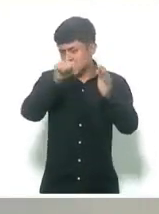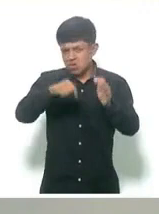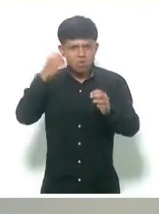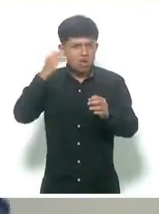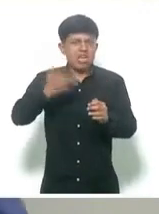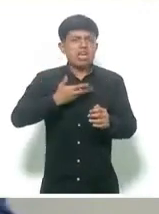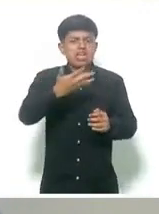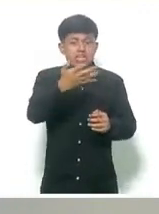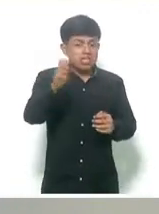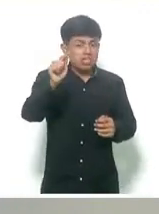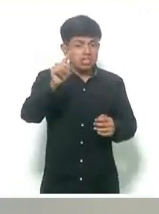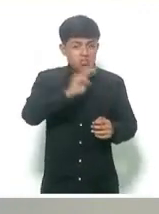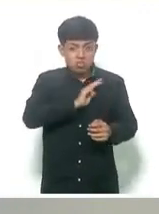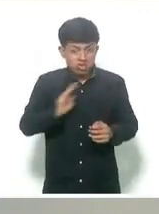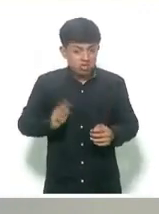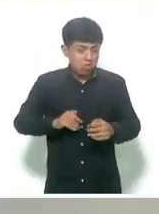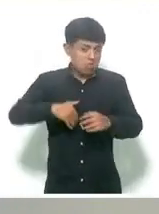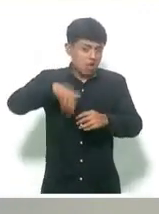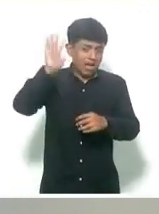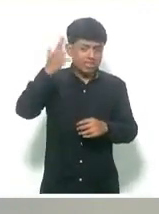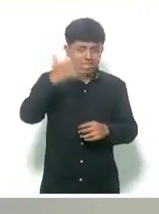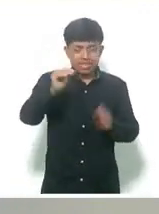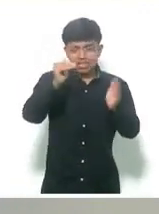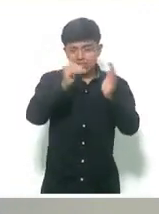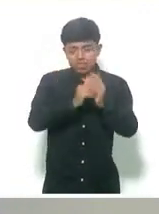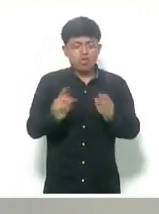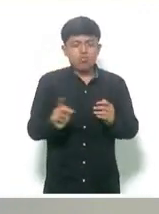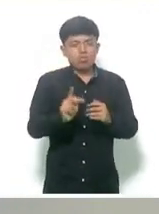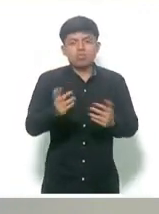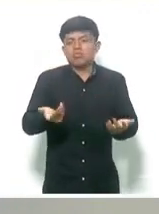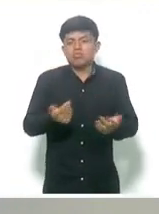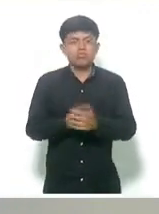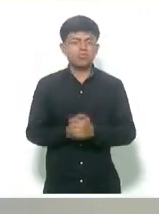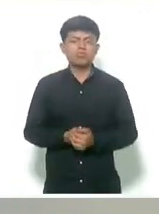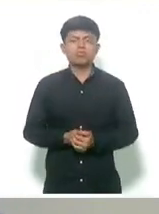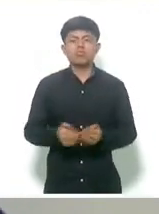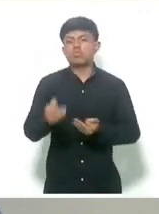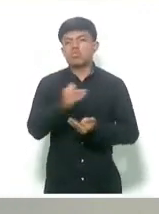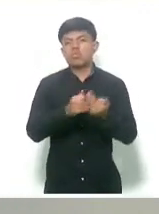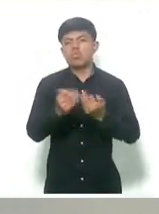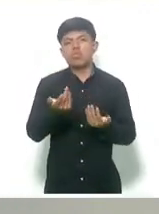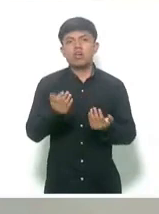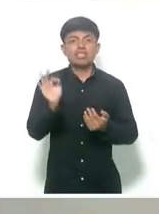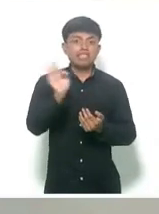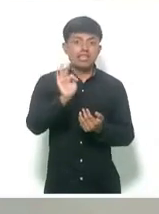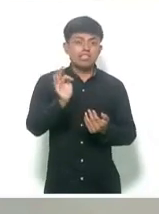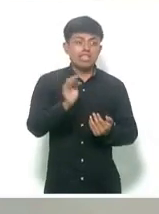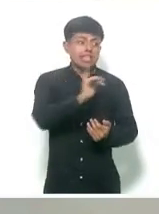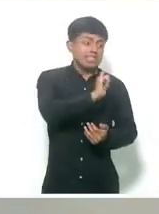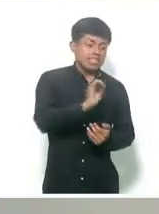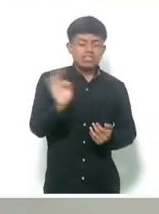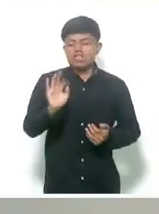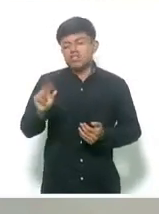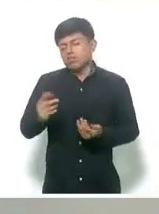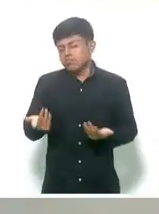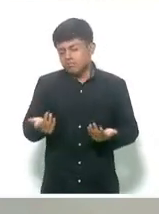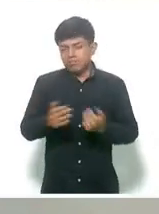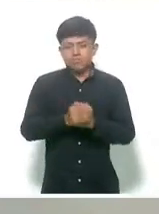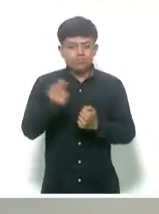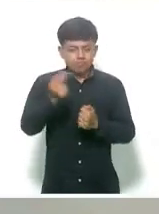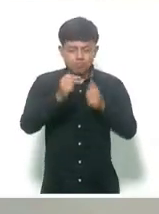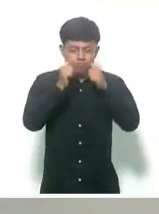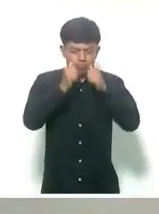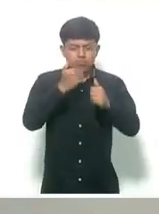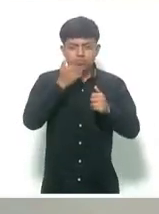570 municipios más de 10,000 comunidades eh En todos pues va a ser todo y nada entonces lo que estamos buscando es justamente atender estas